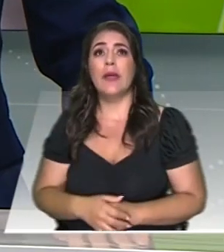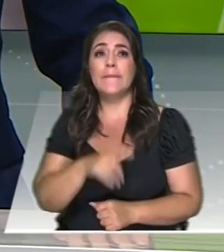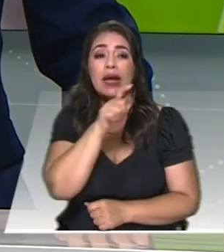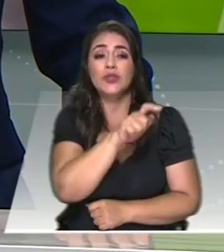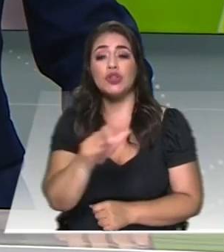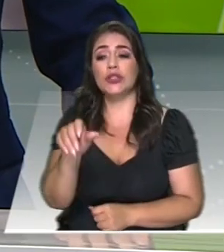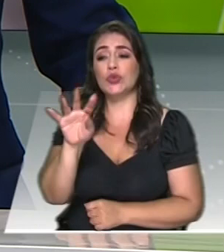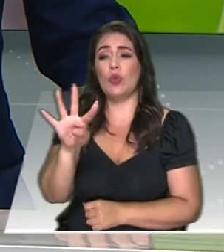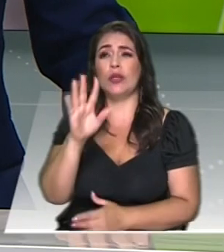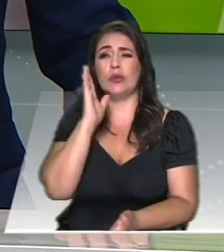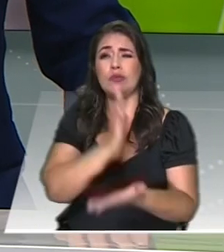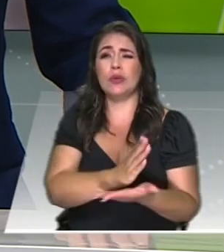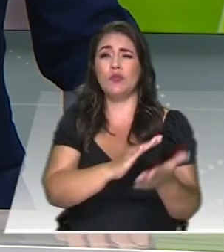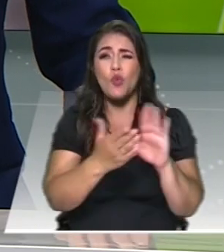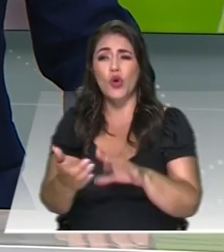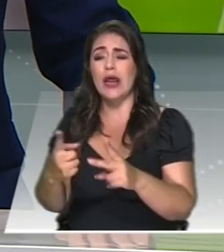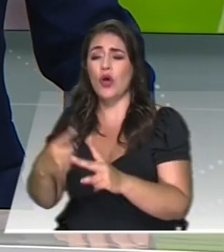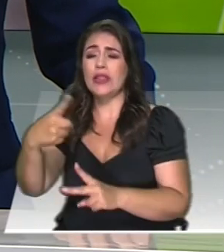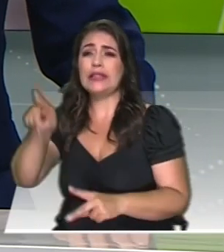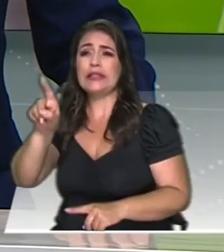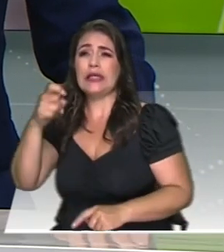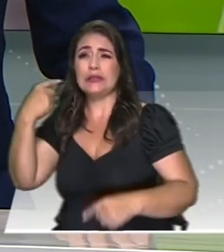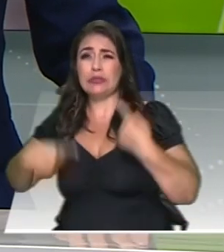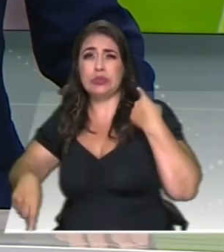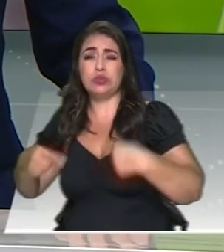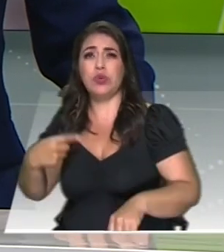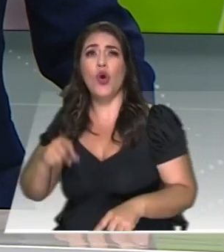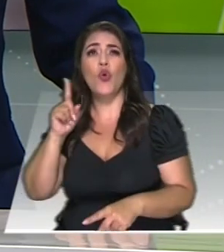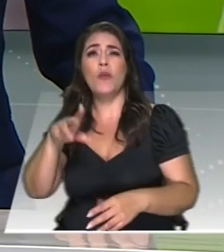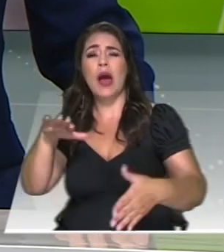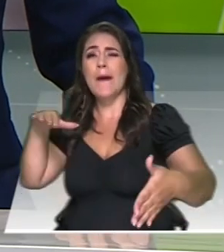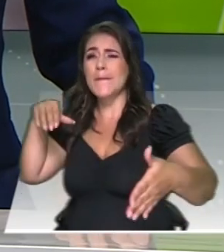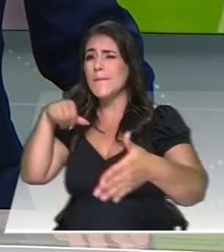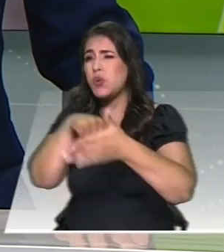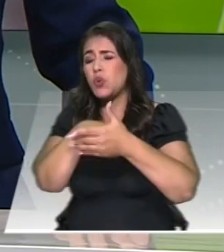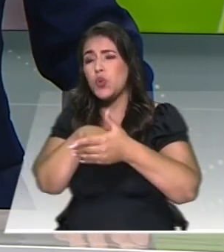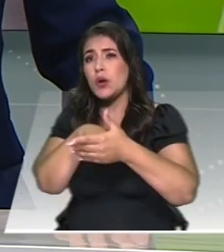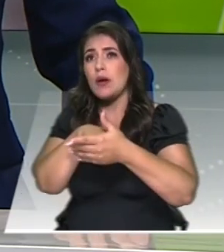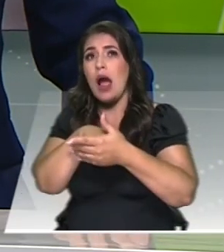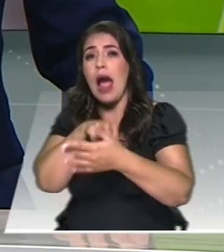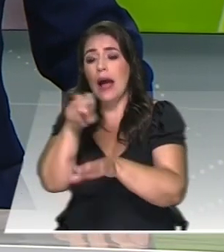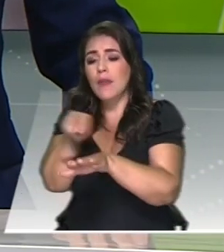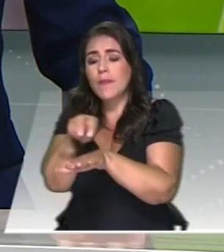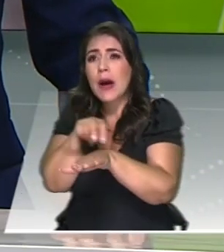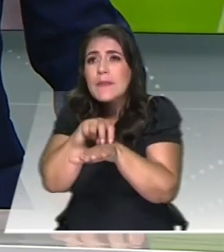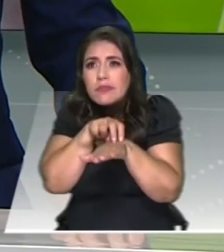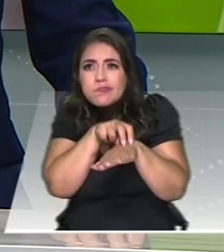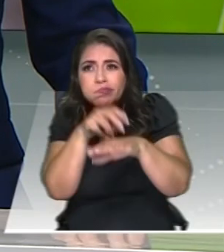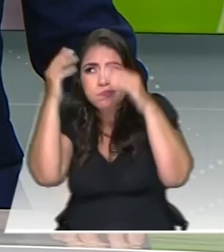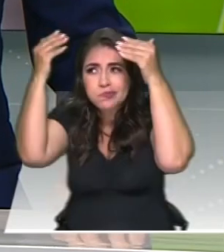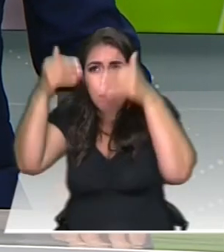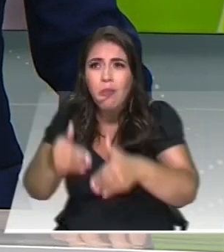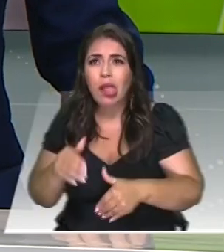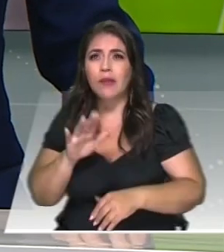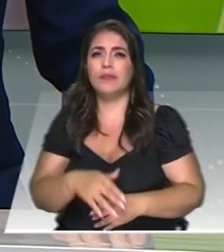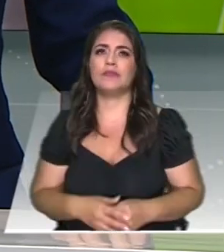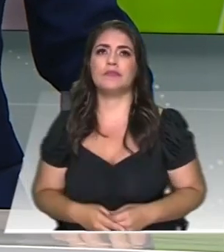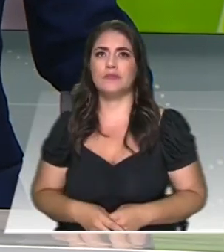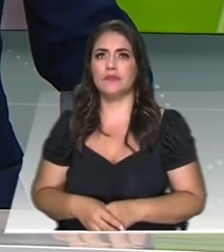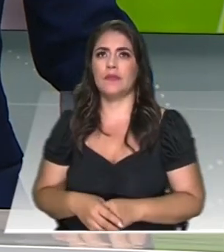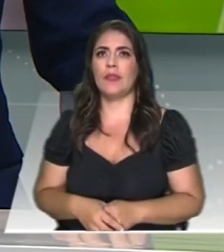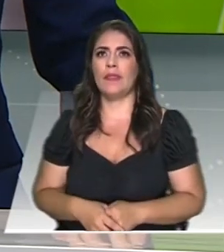murieron y 16 resultaron heridas en un accidente de una camioneta en la que viajaban los migrantes completamente asignados